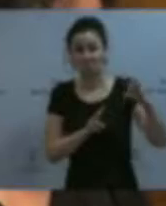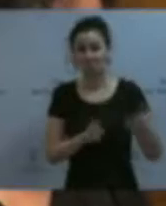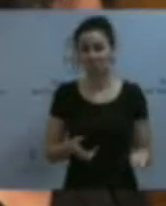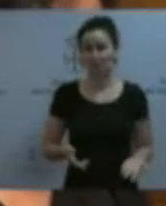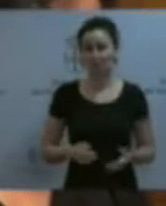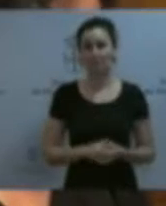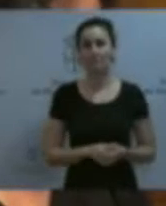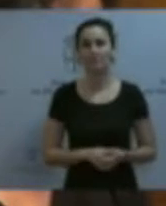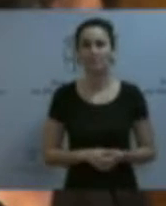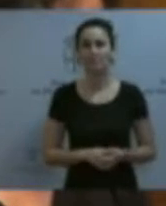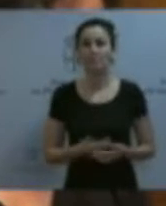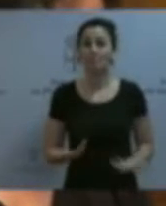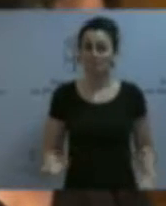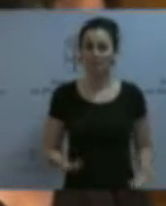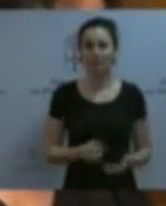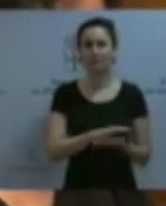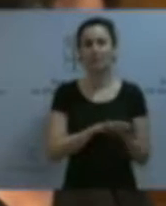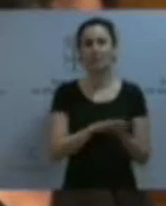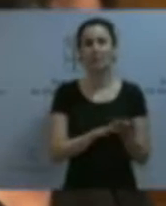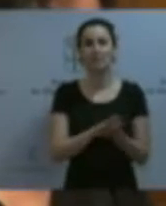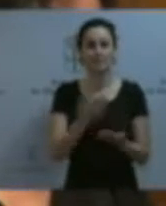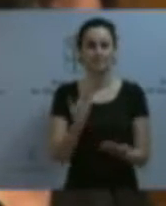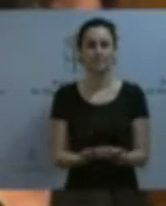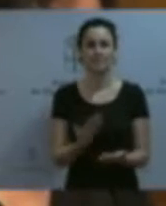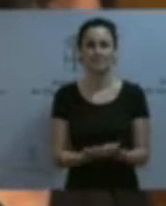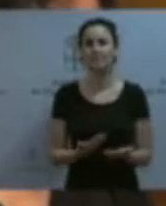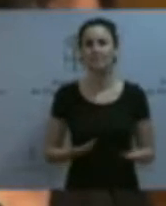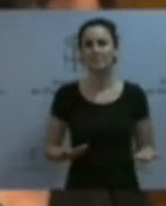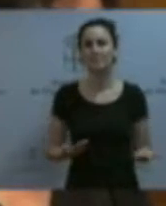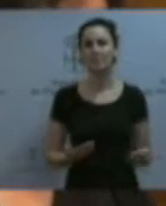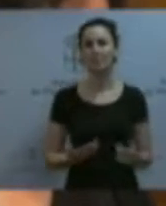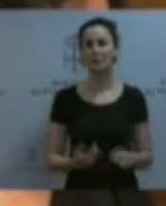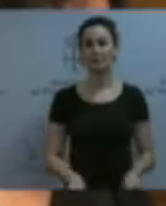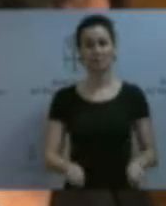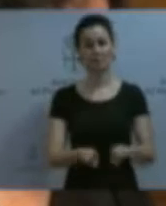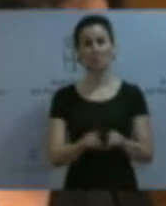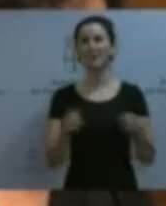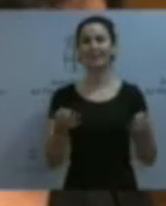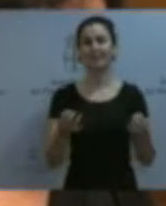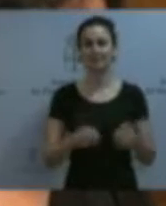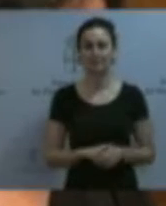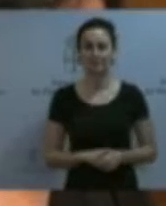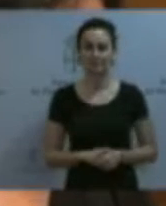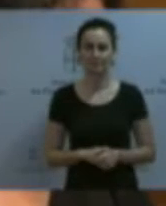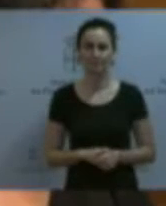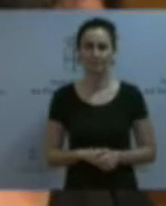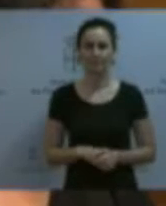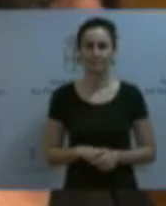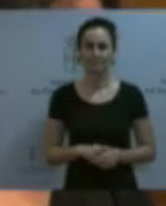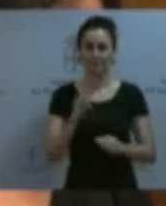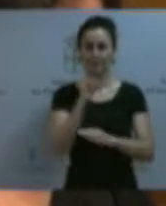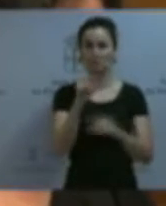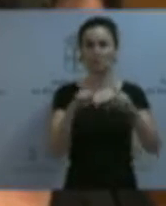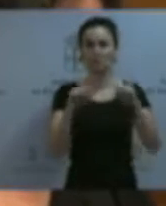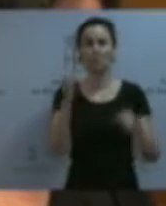que se dice algo tan evidente como que el Instituto Asturiano de